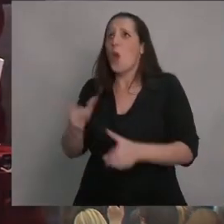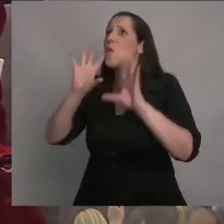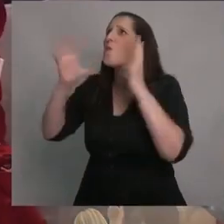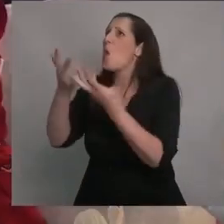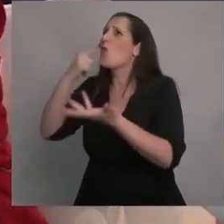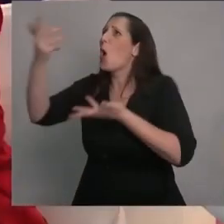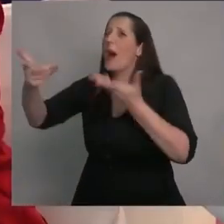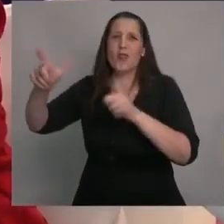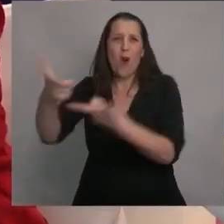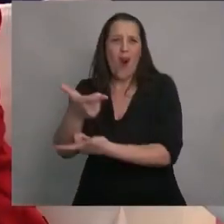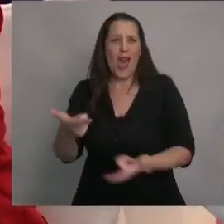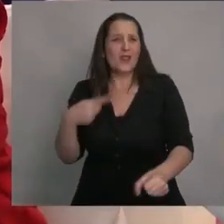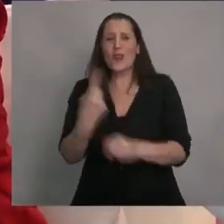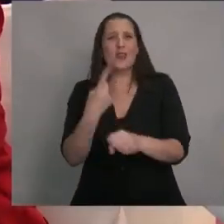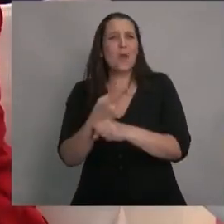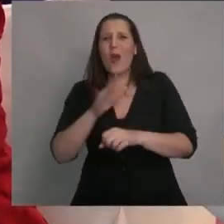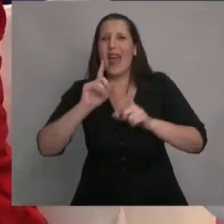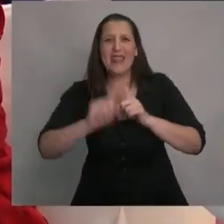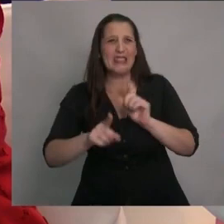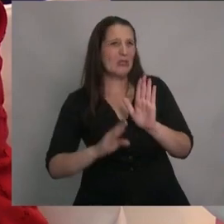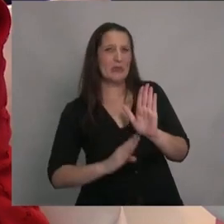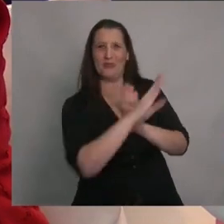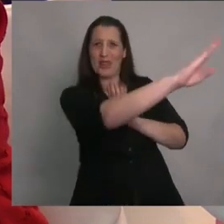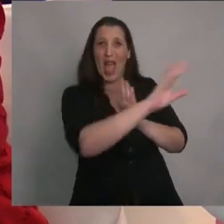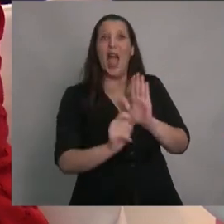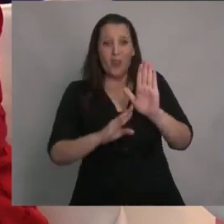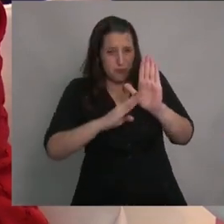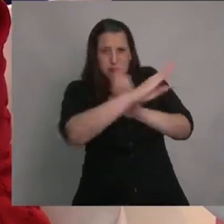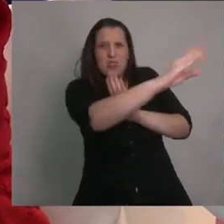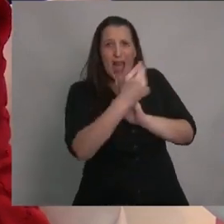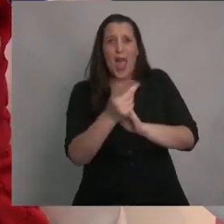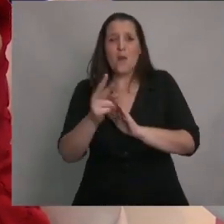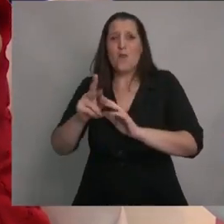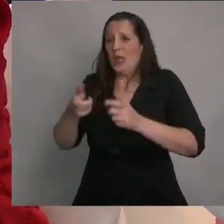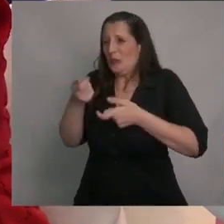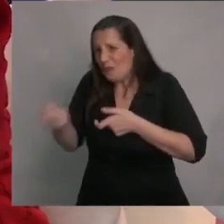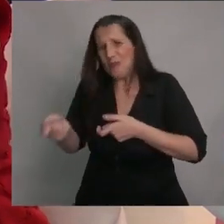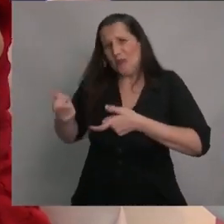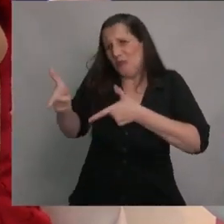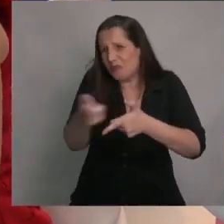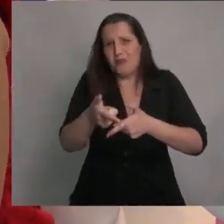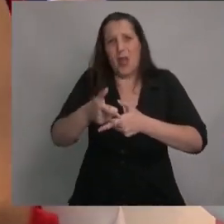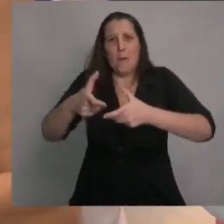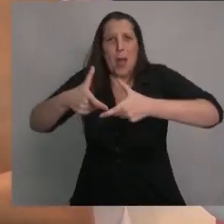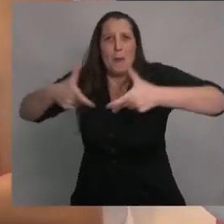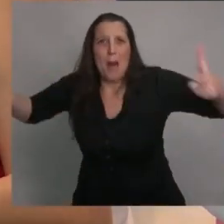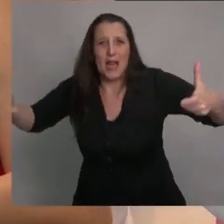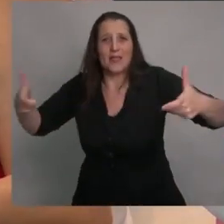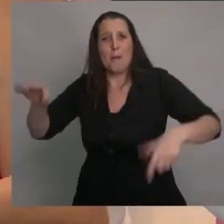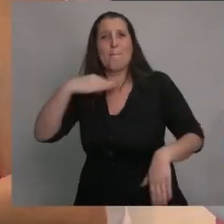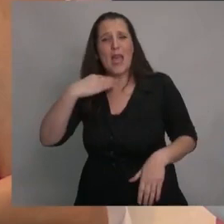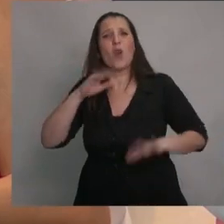regla. Y este aumento de los homicidios en México es un trazado de